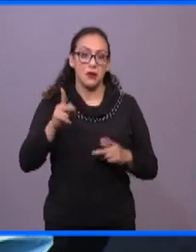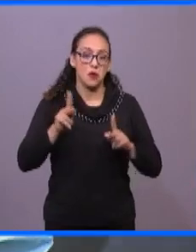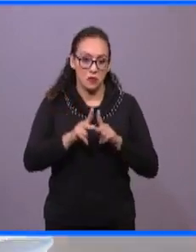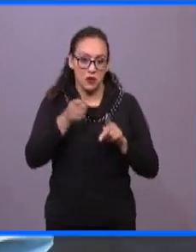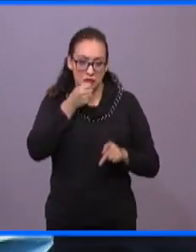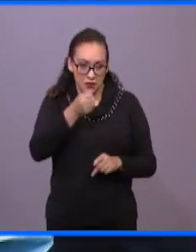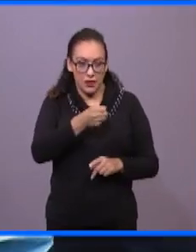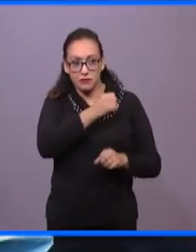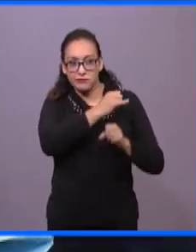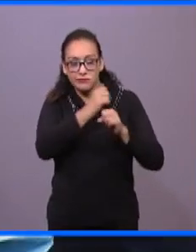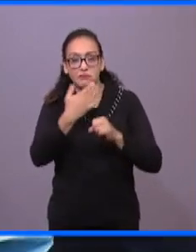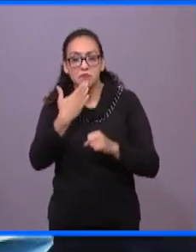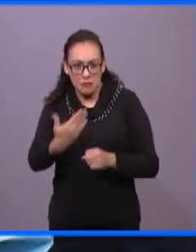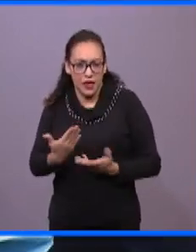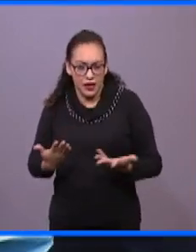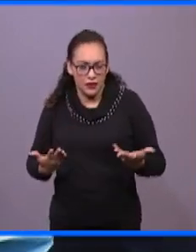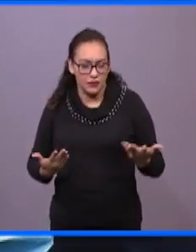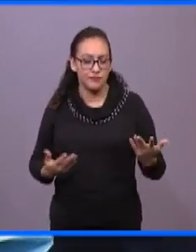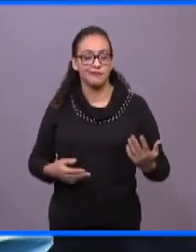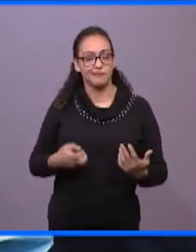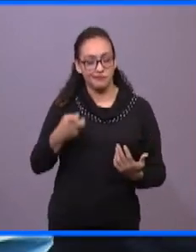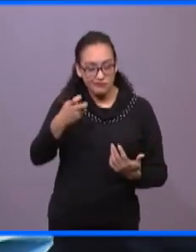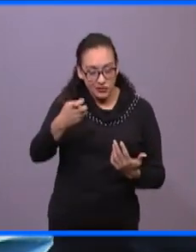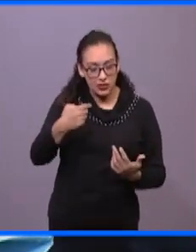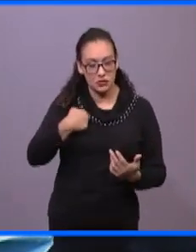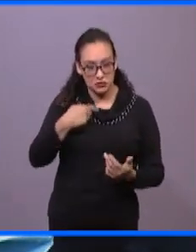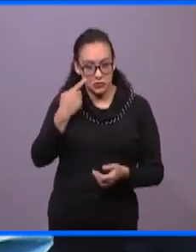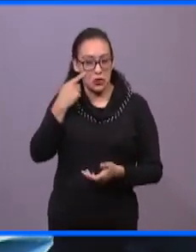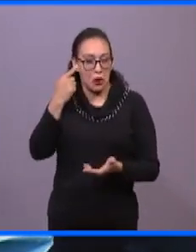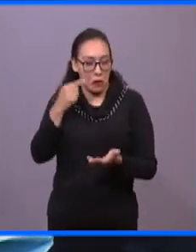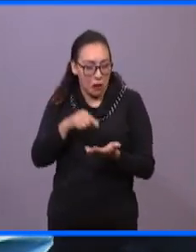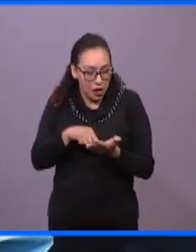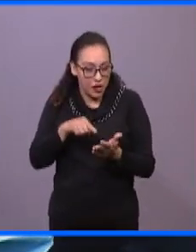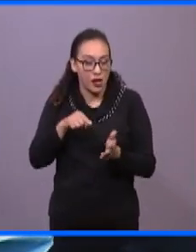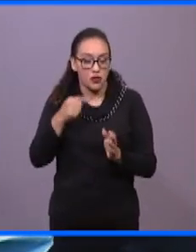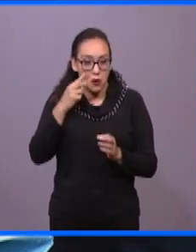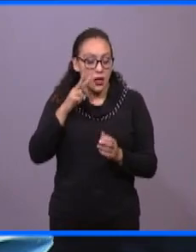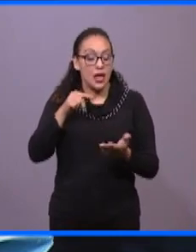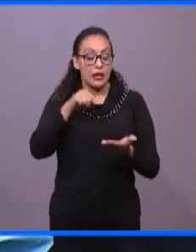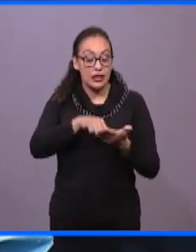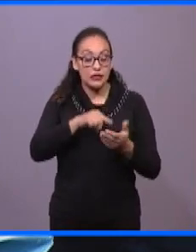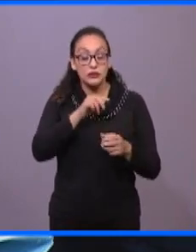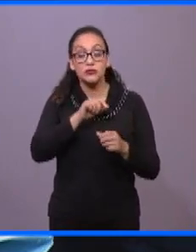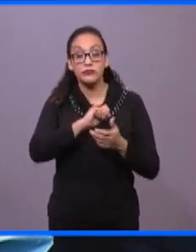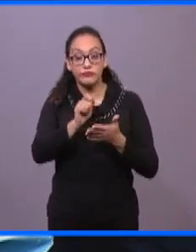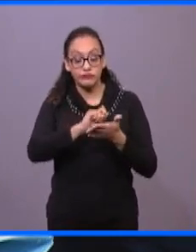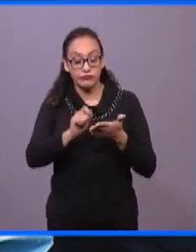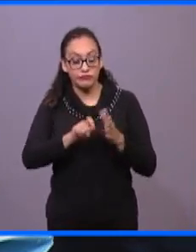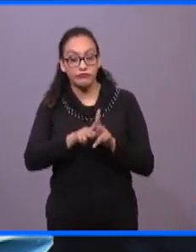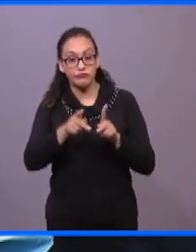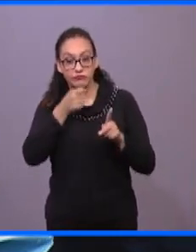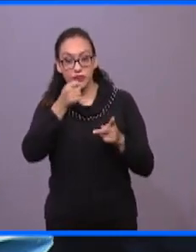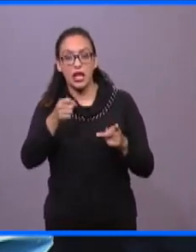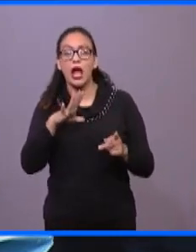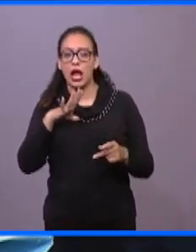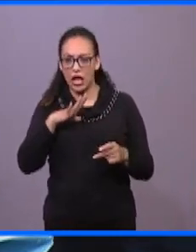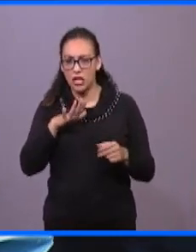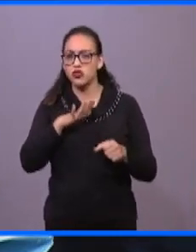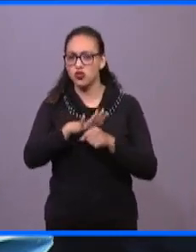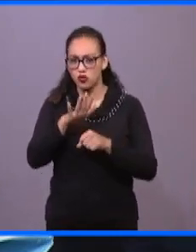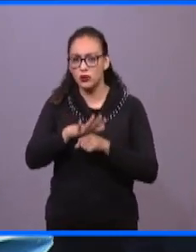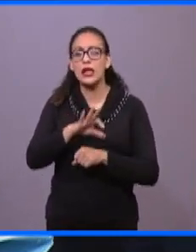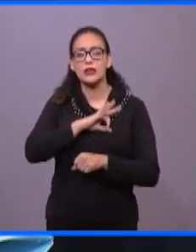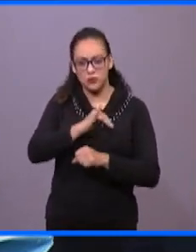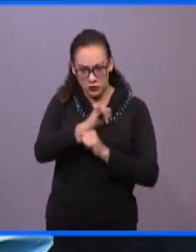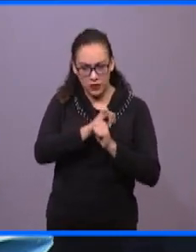buena fe. Es por ello que me parece que en estas notas hay suficientes elementos indiciarios para que se